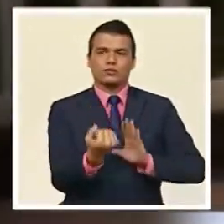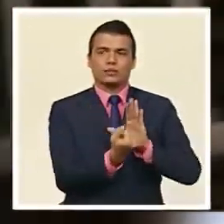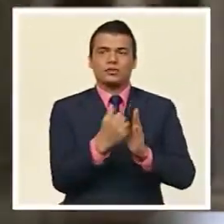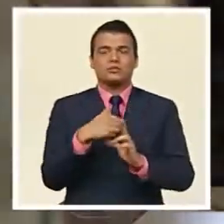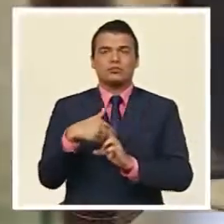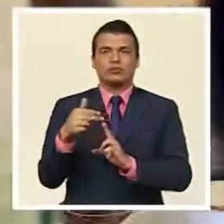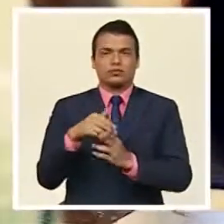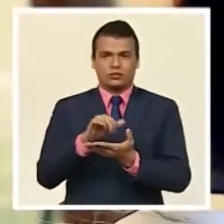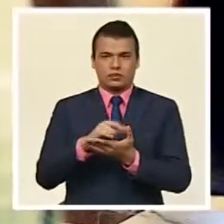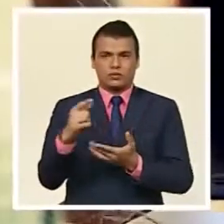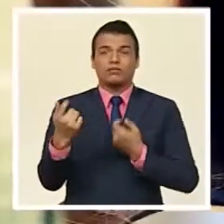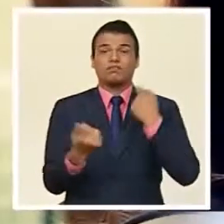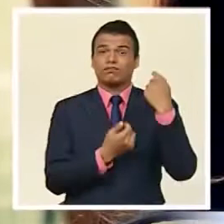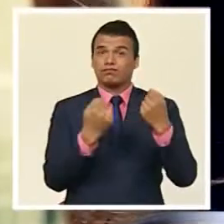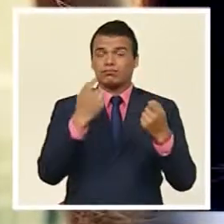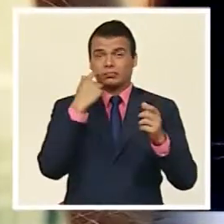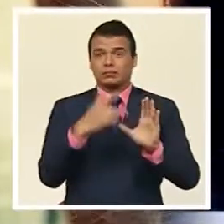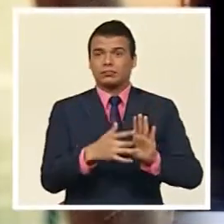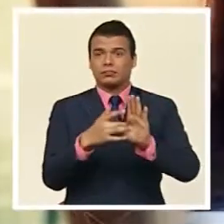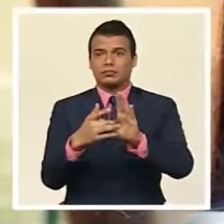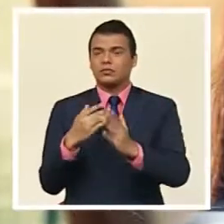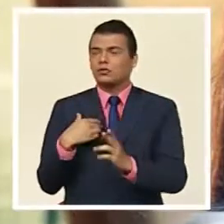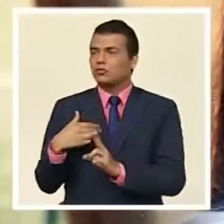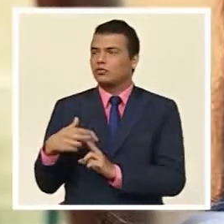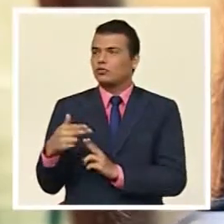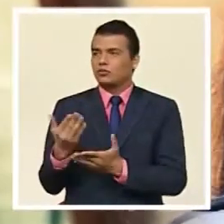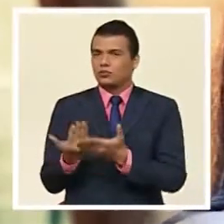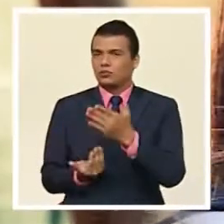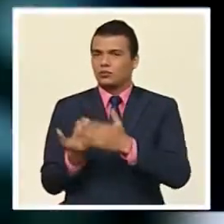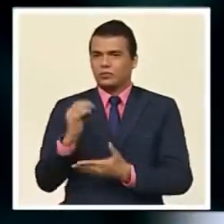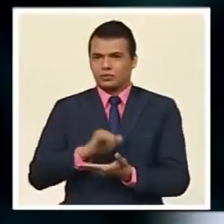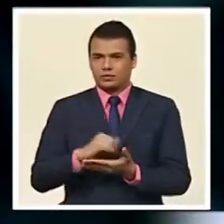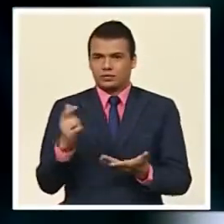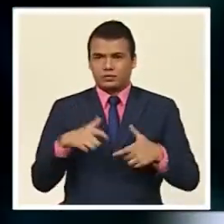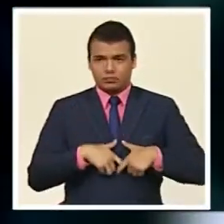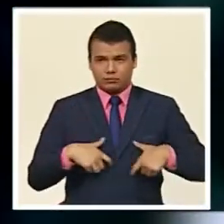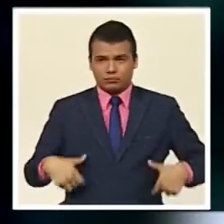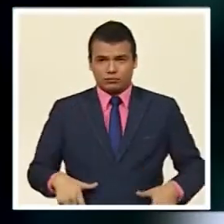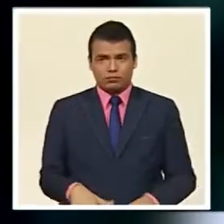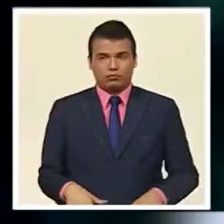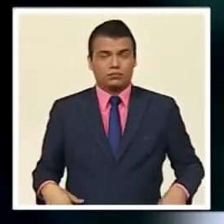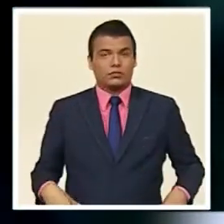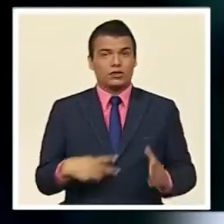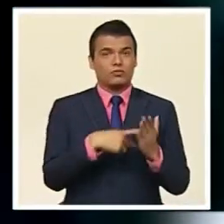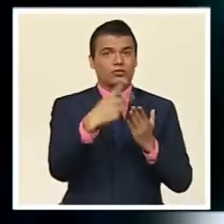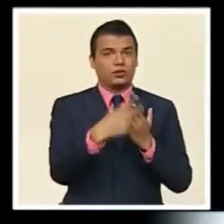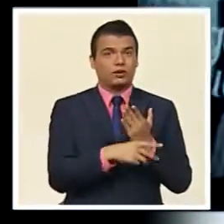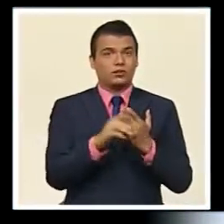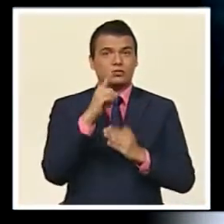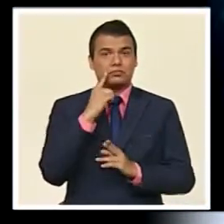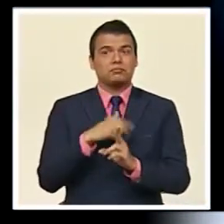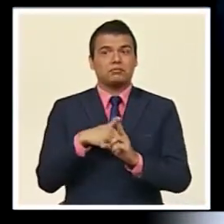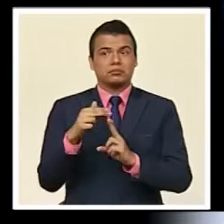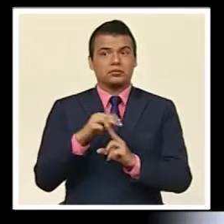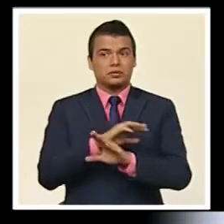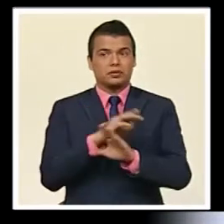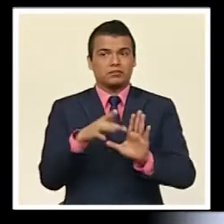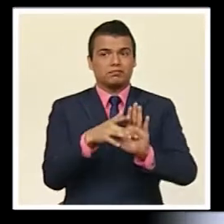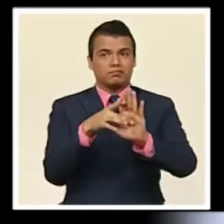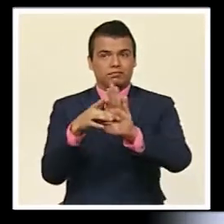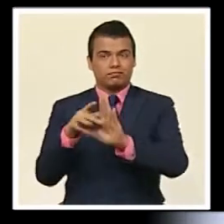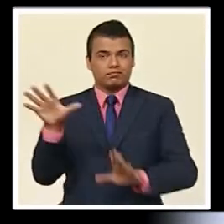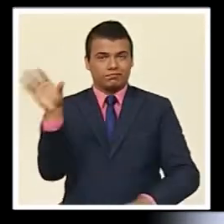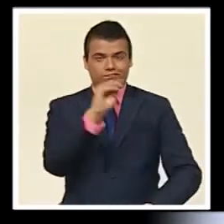mercado. Estoy en un proyecto de lanzar mi marca de ropa interior y vestidos de baño. Ahí está el proyecto y espero muy pronto poderlos compartir con